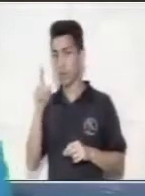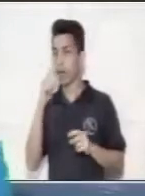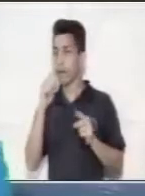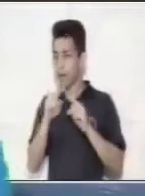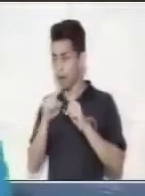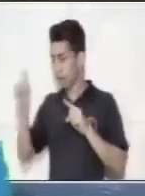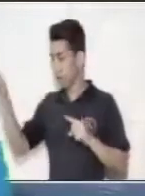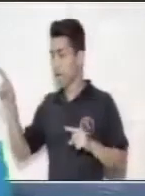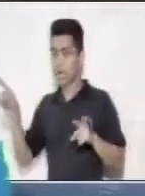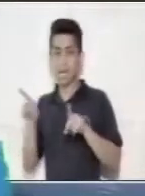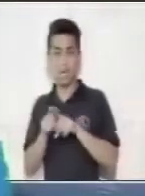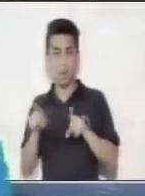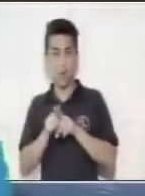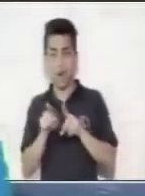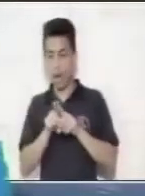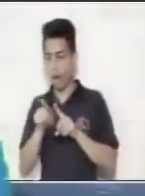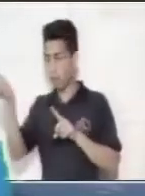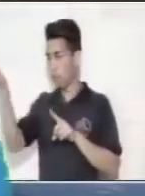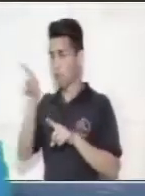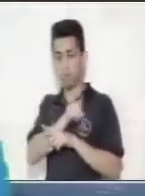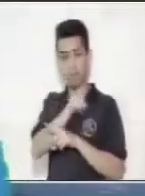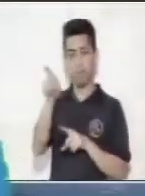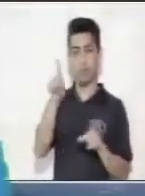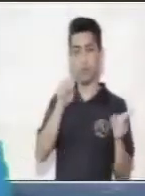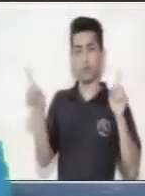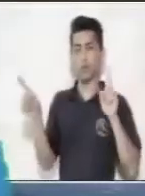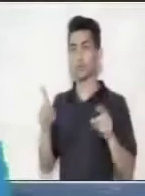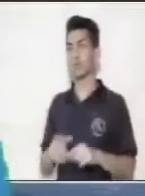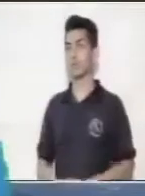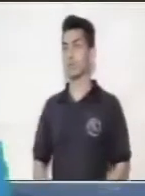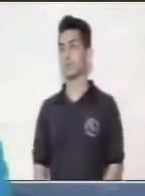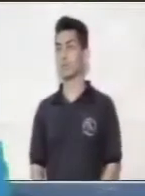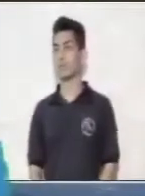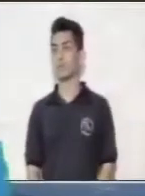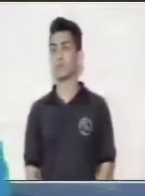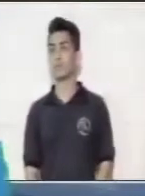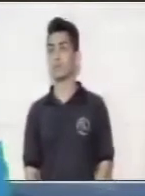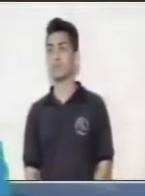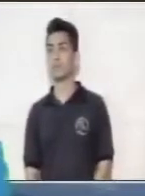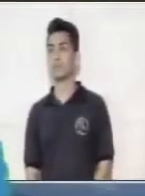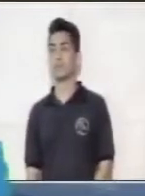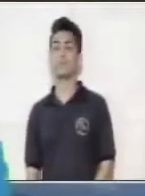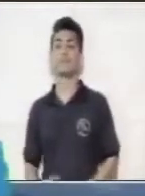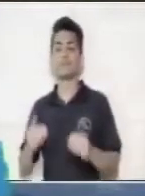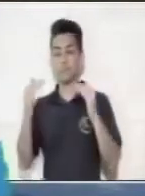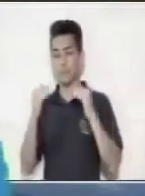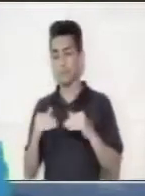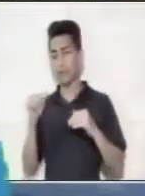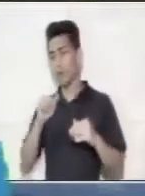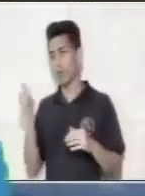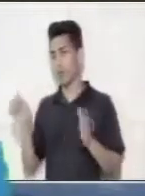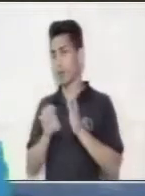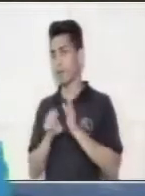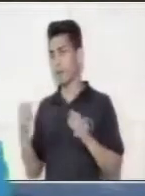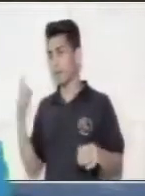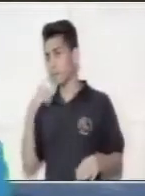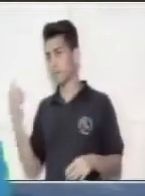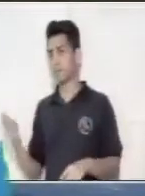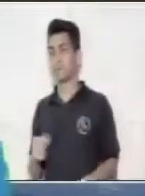orientación es igual, ¿sí? Ok, ahora veamos qué ocurre con este ejemplo. Tenemos el